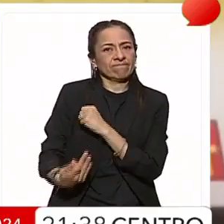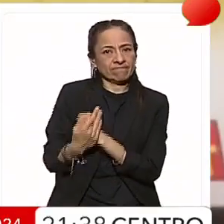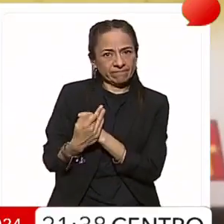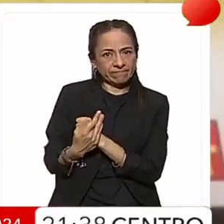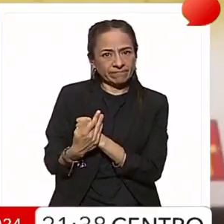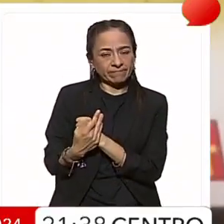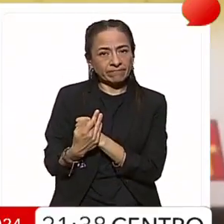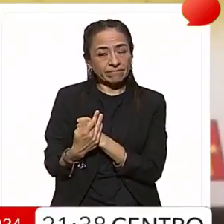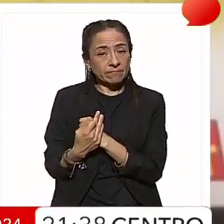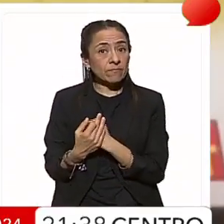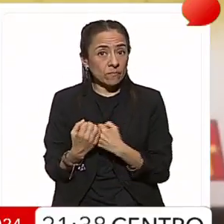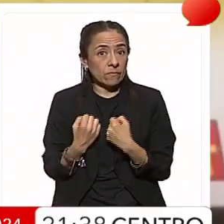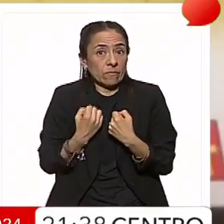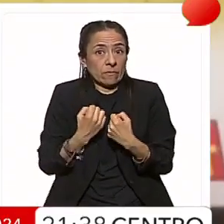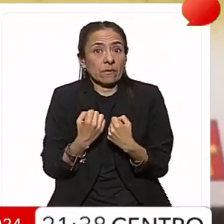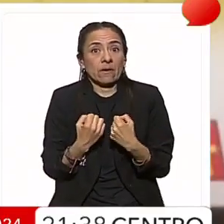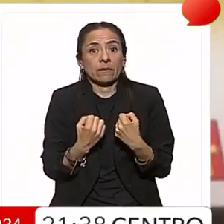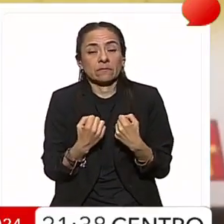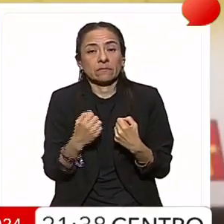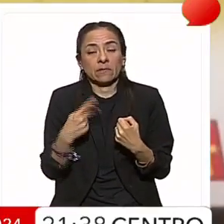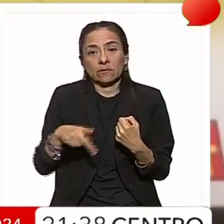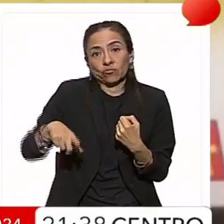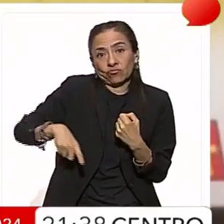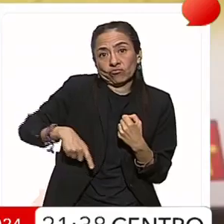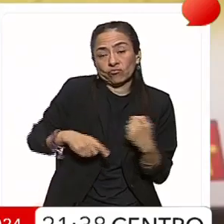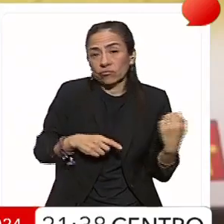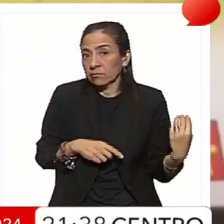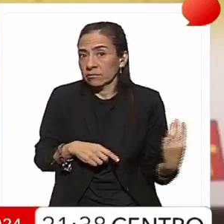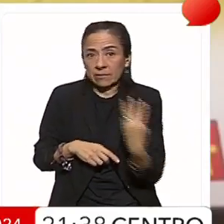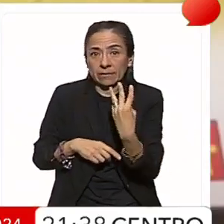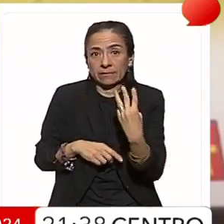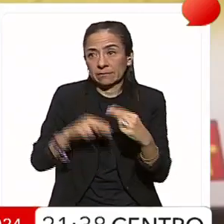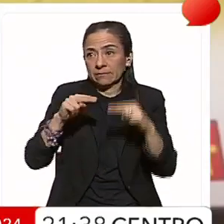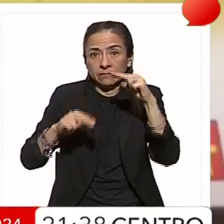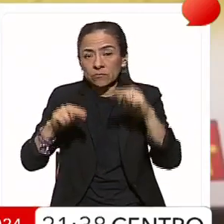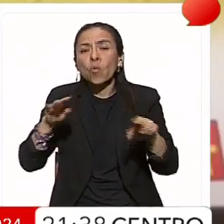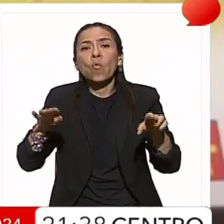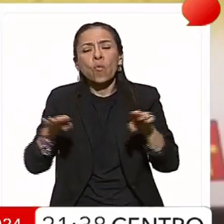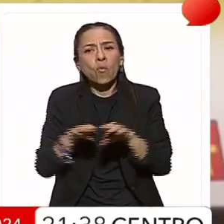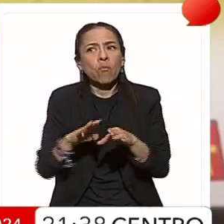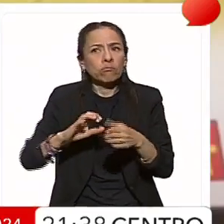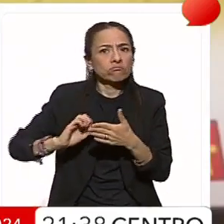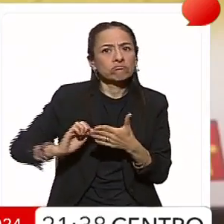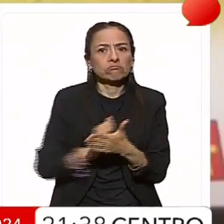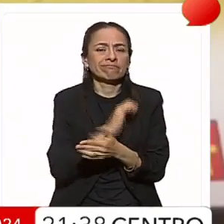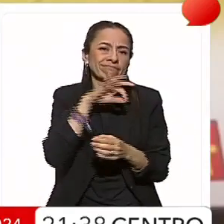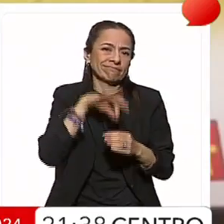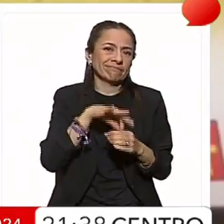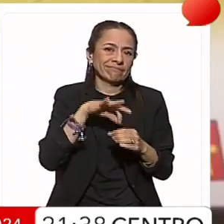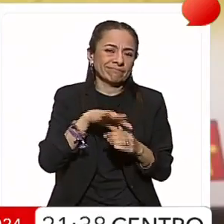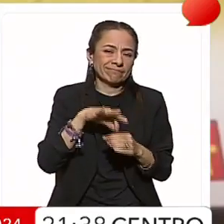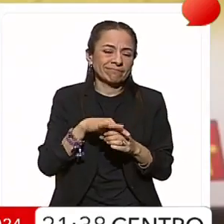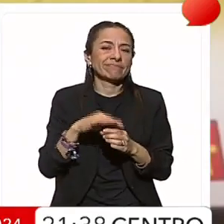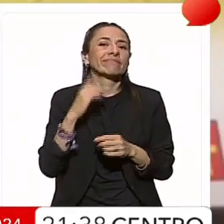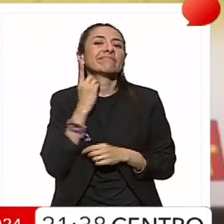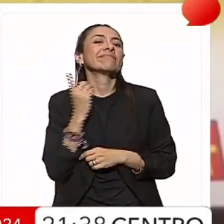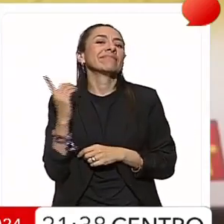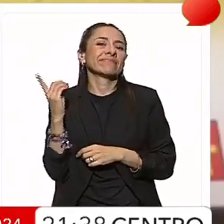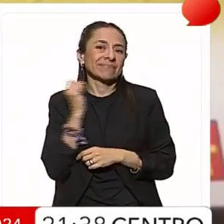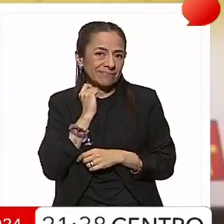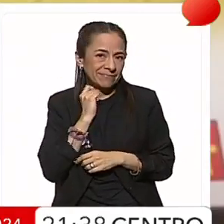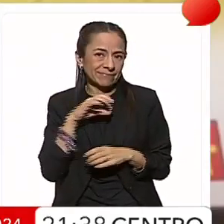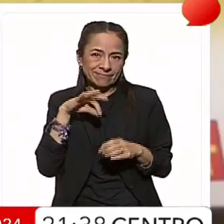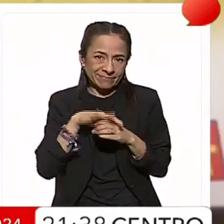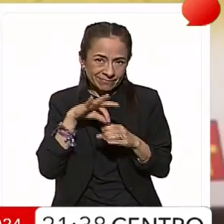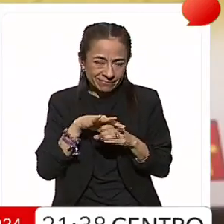3 órganos de gobierno, pues se gana en elecciones, en el caso del legislativo y del ejecutivo,